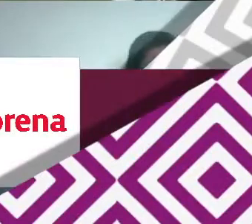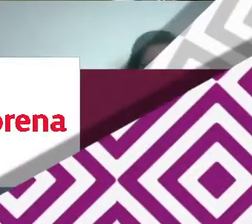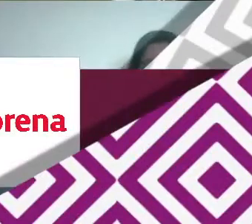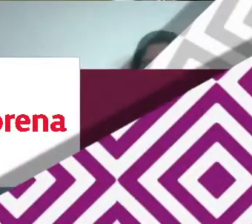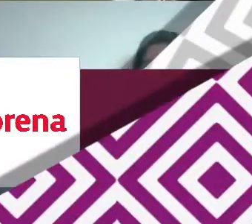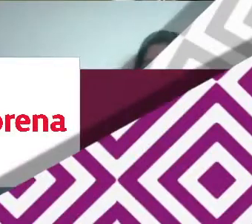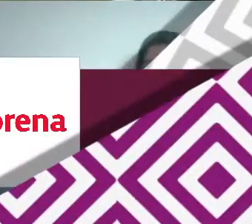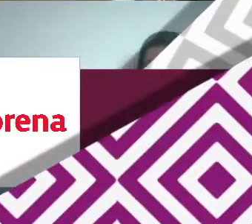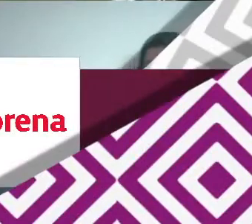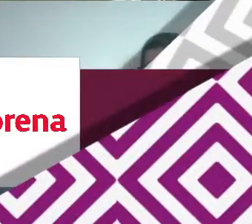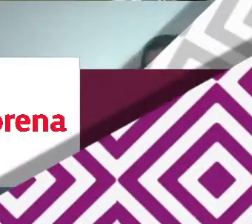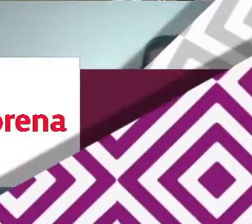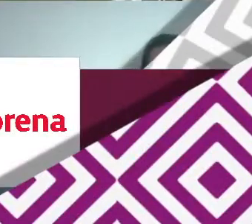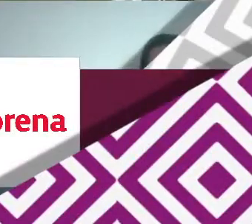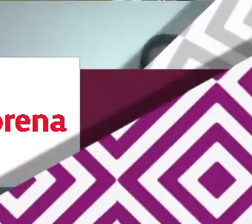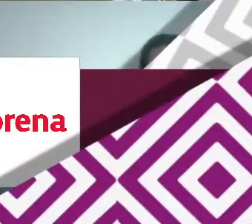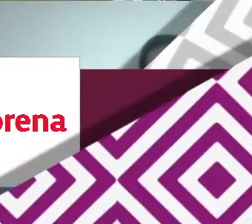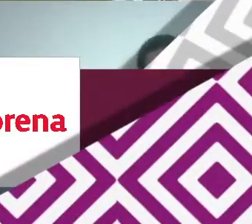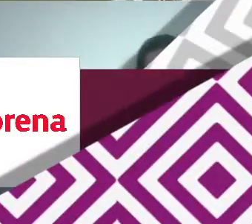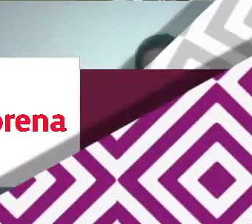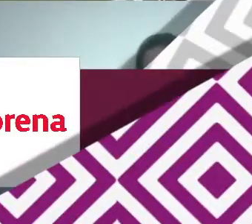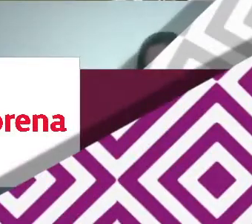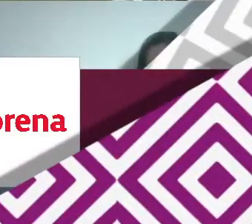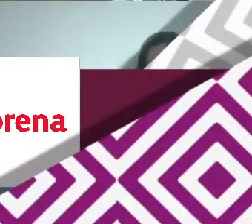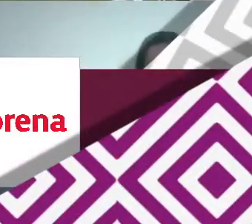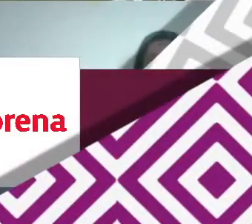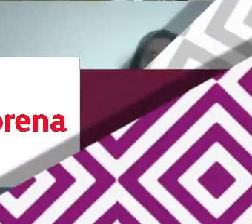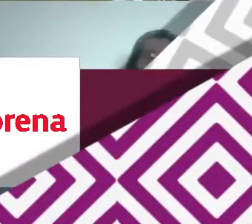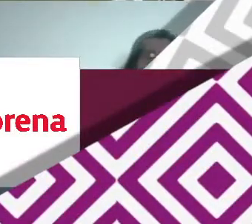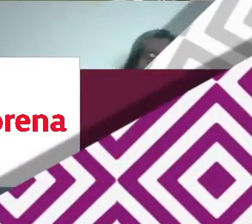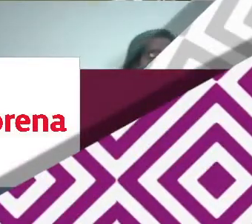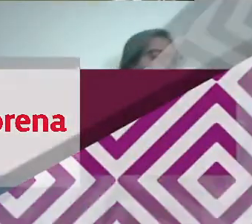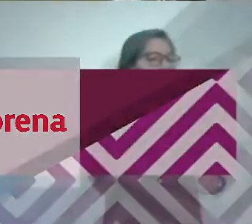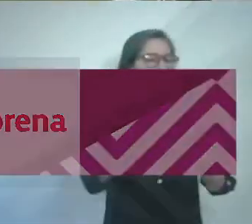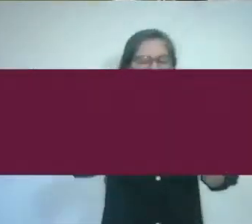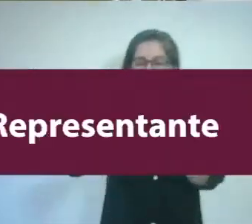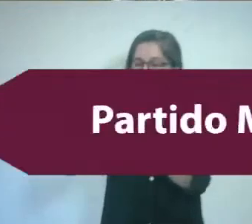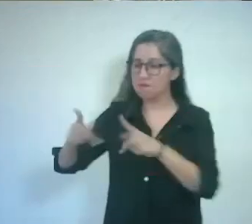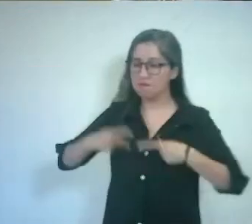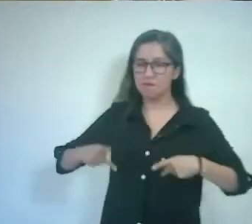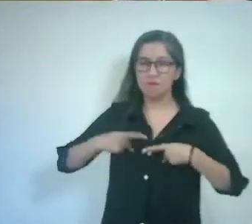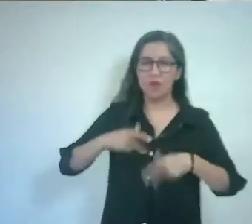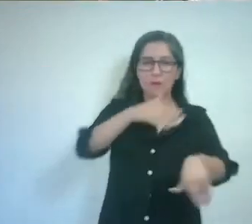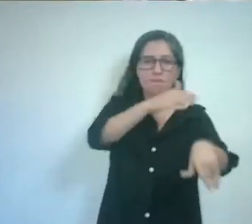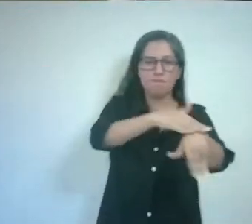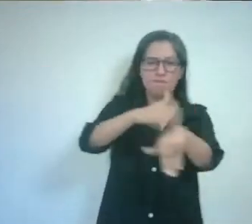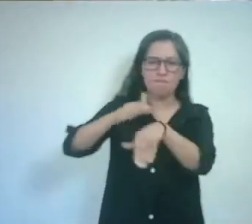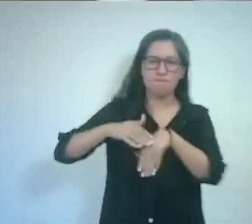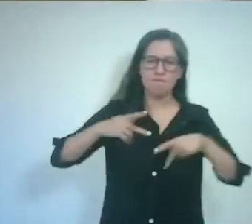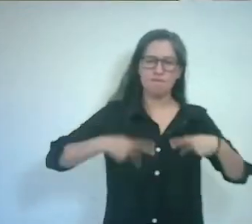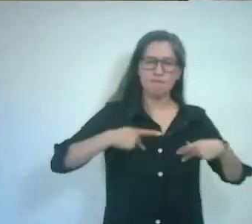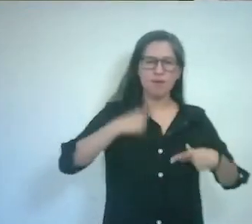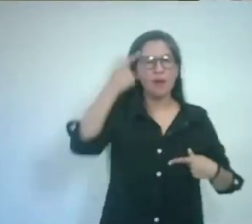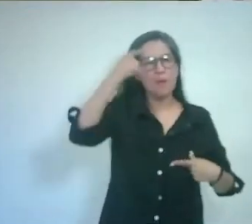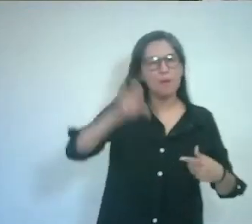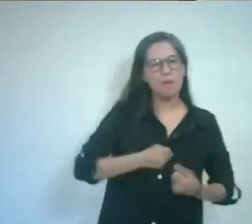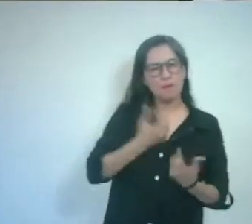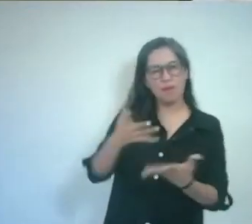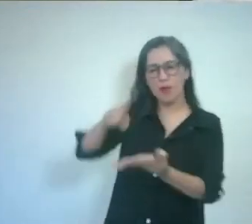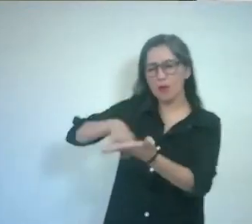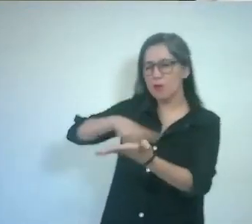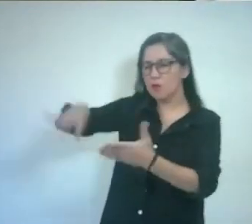meses previos, autoridades electorales, partidos y actores políticos hemos convocado a la ciudadanía a manifestar